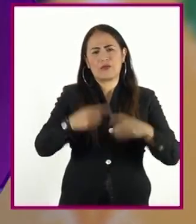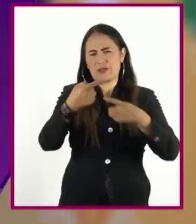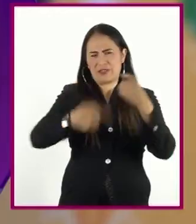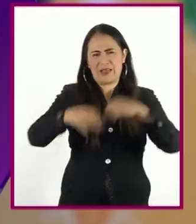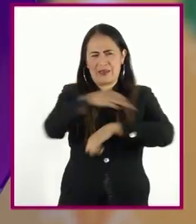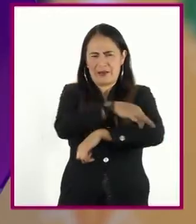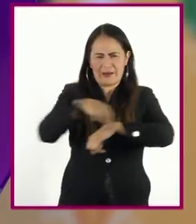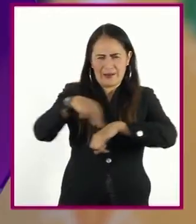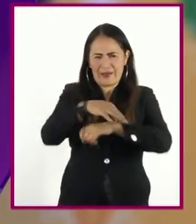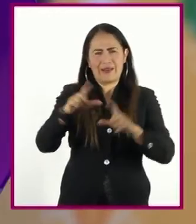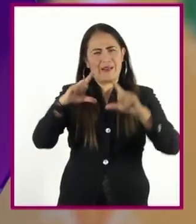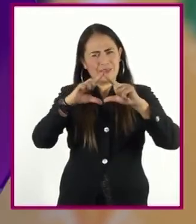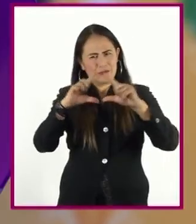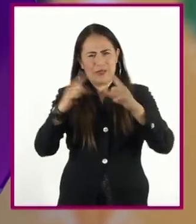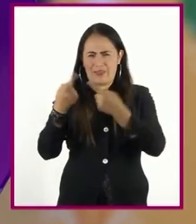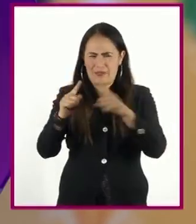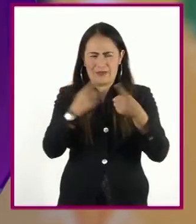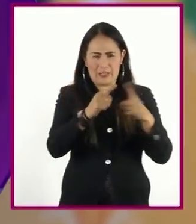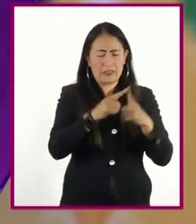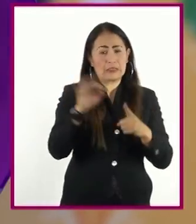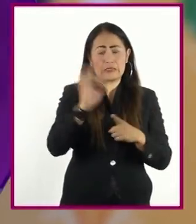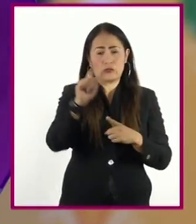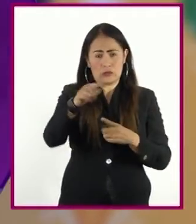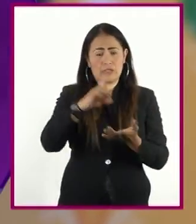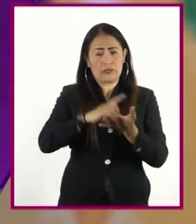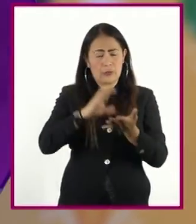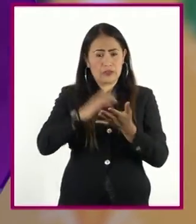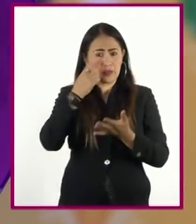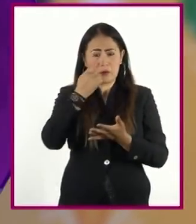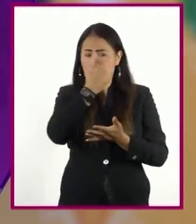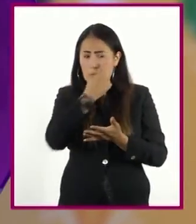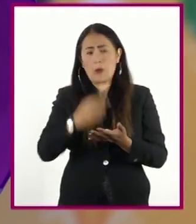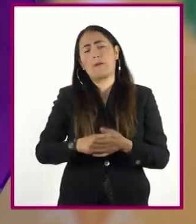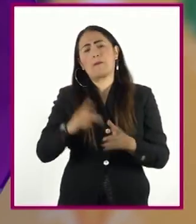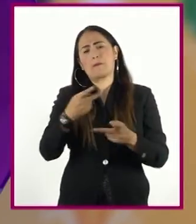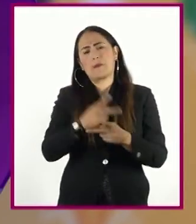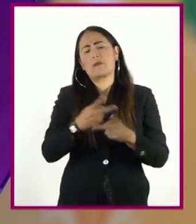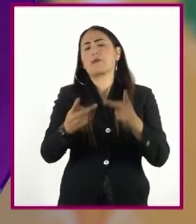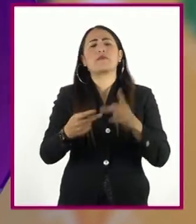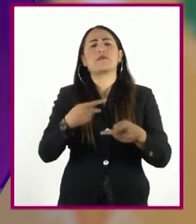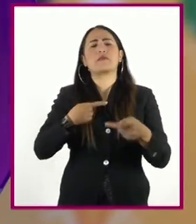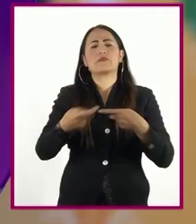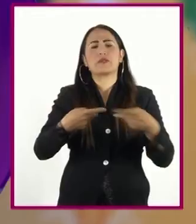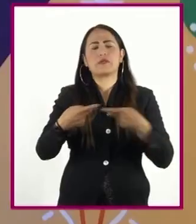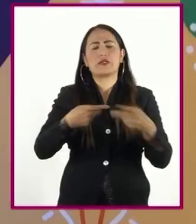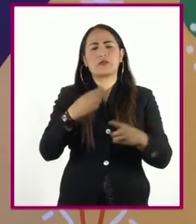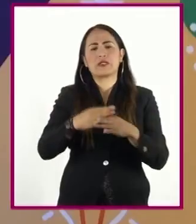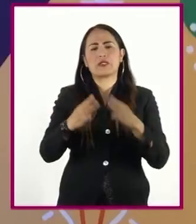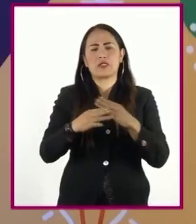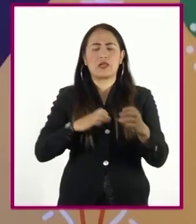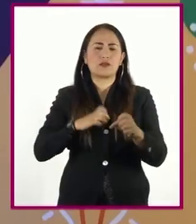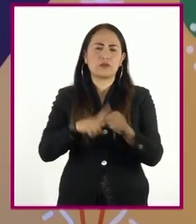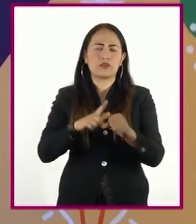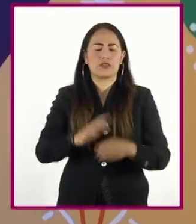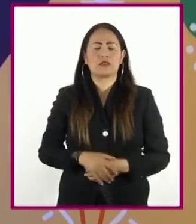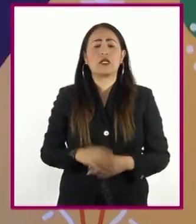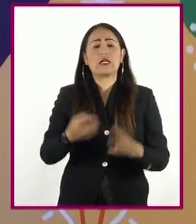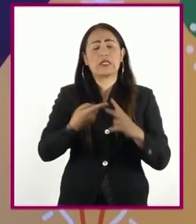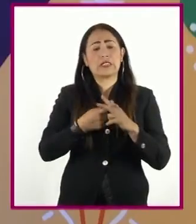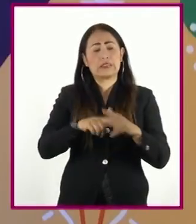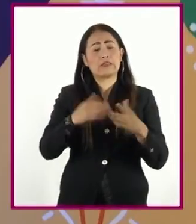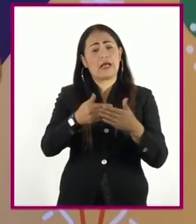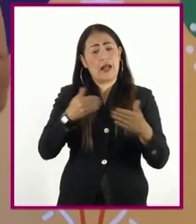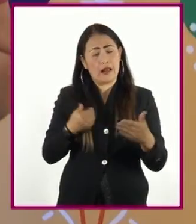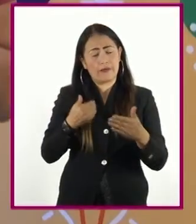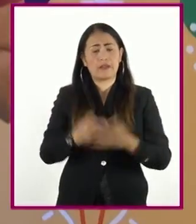geométrico. Si tienen discapacidad visual, preparen hojas Ledger, punzón y regleta. Antes de continuar, recordemos